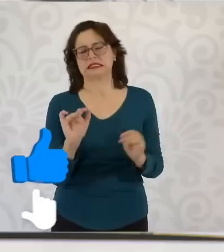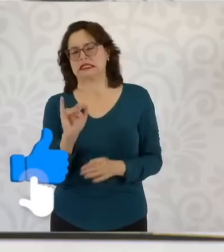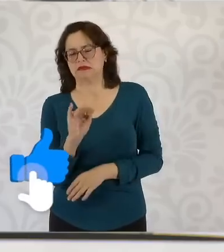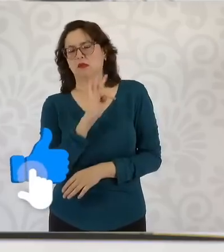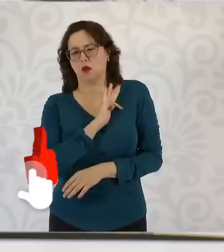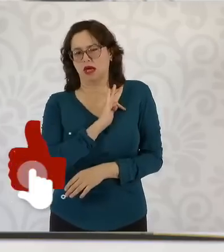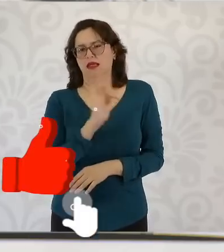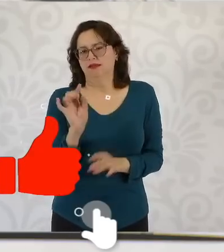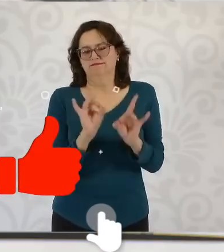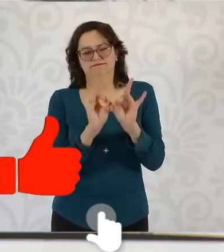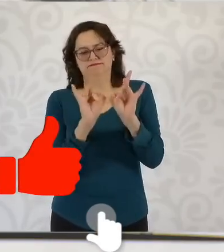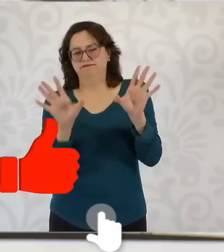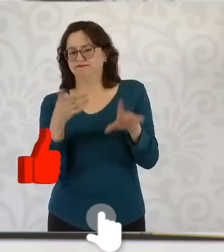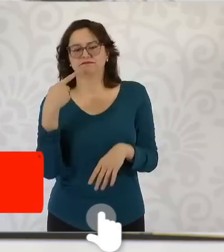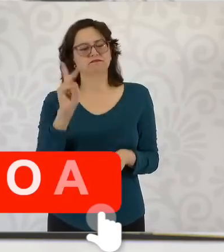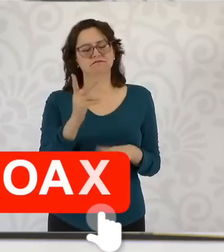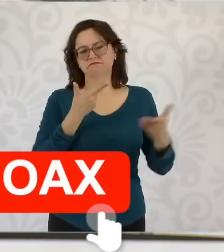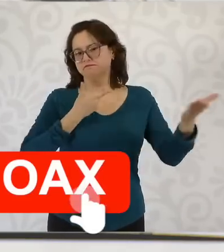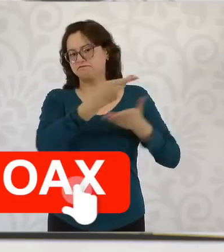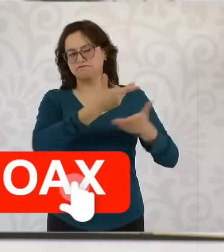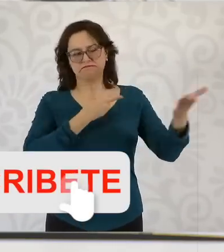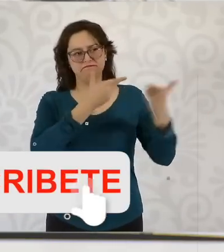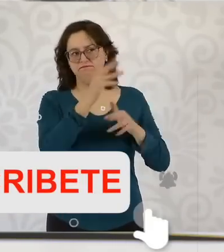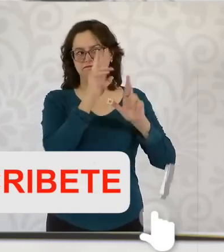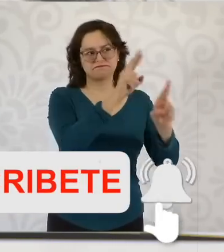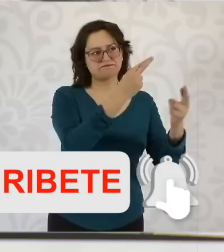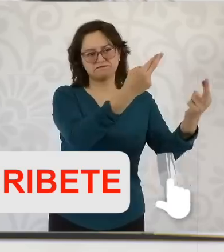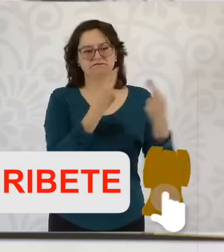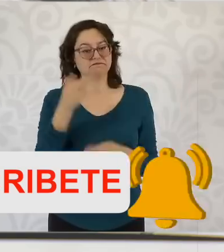pero siempre ha sido así. Ahora, cuando